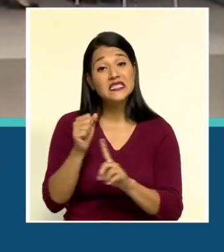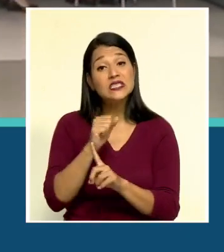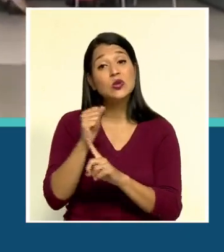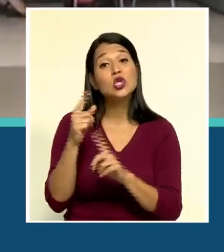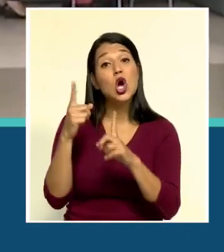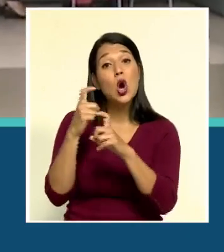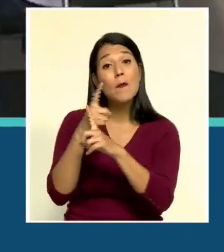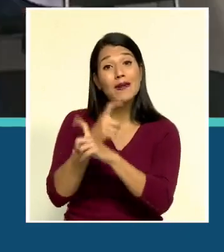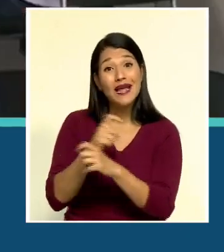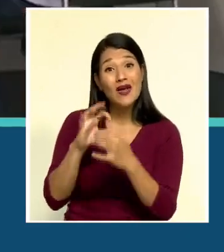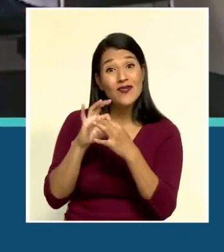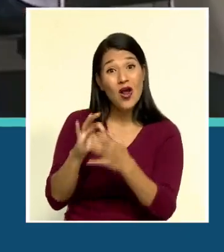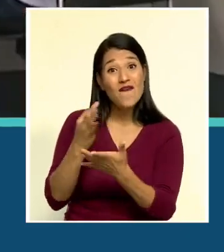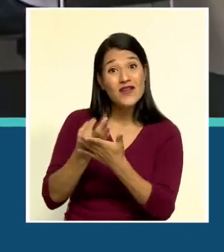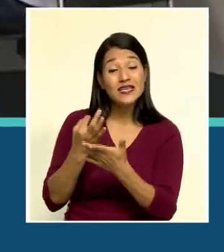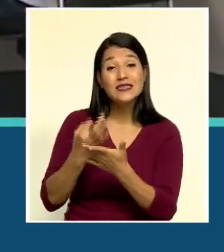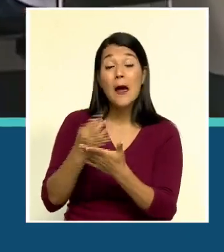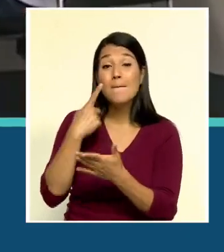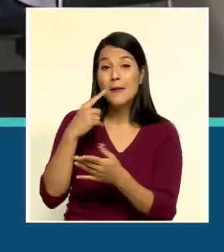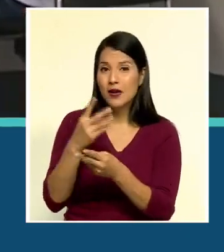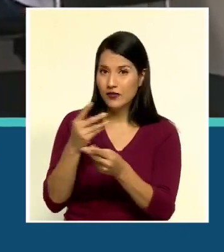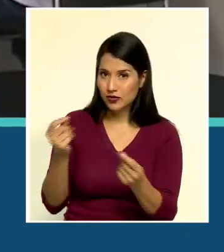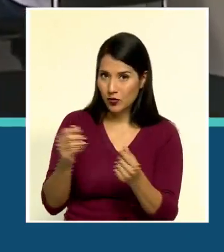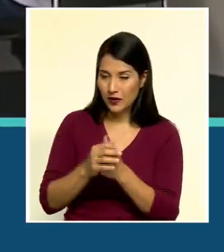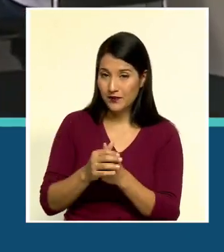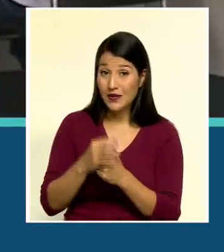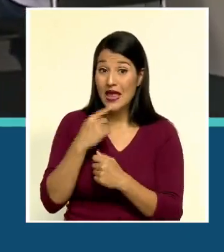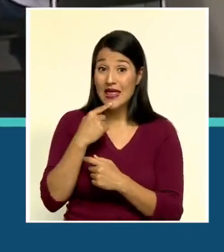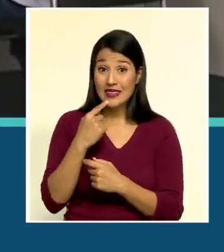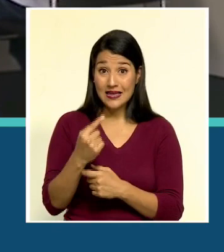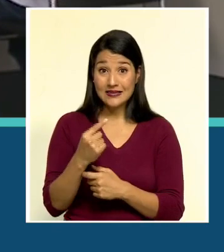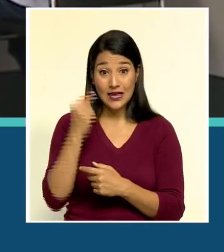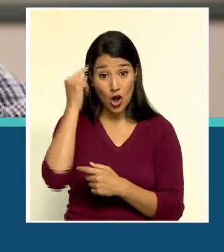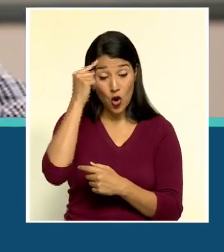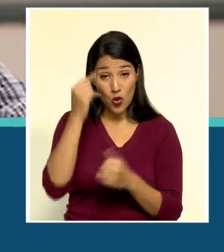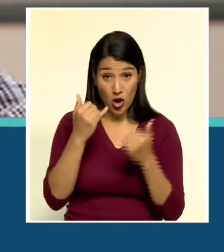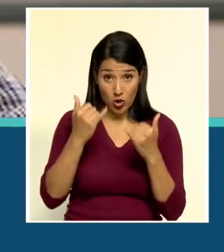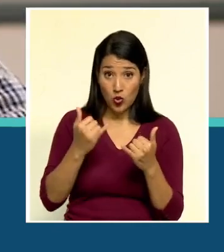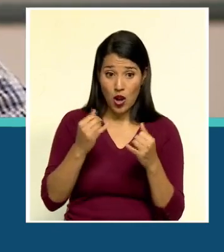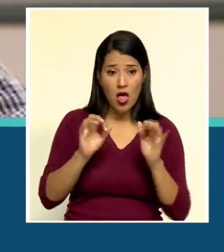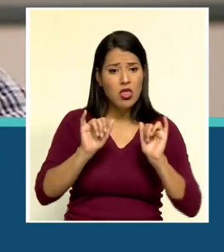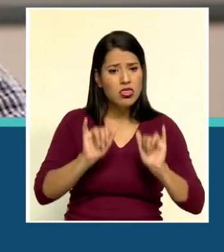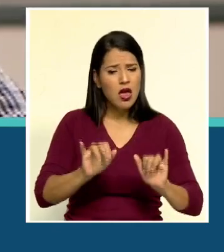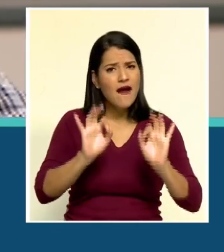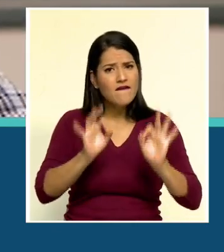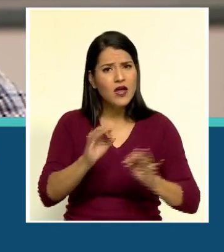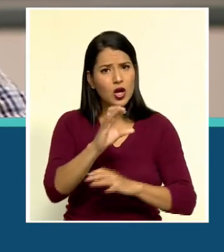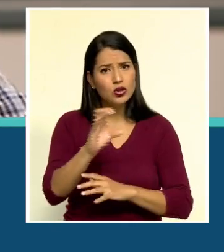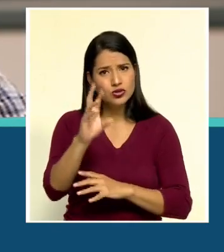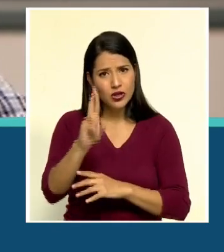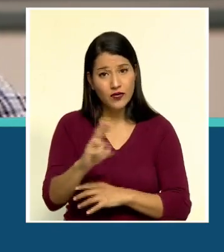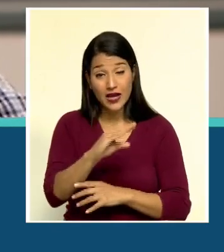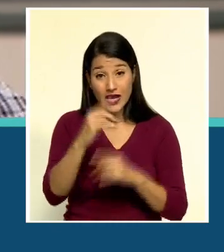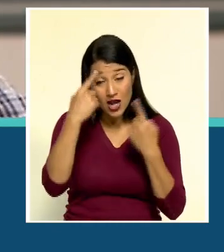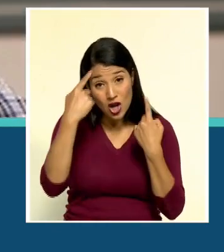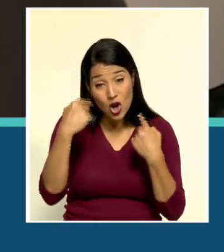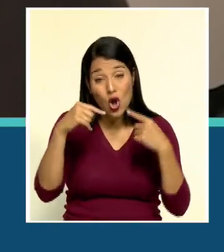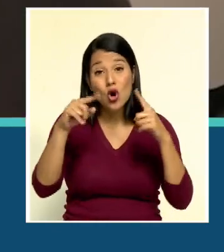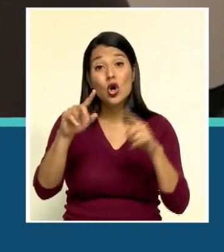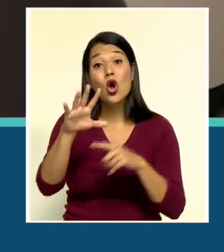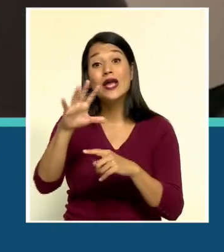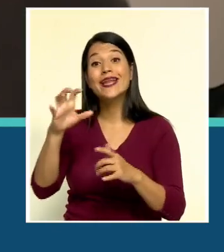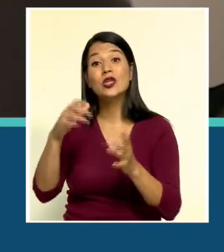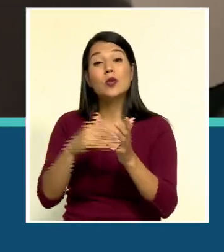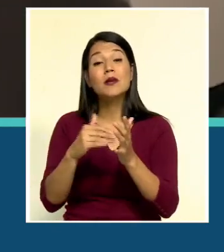resolver. Además, argumentó que la administración actual deja en buen estado el país, logrando aumentar más de 500.000 millones